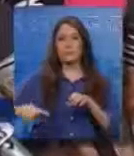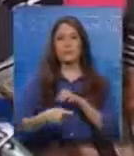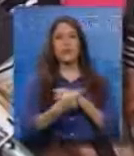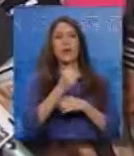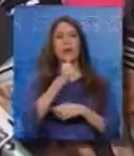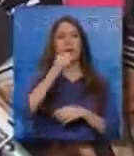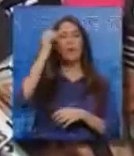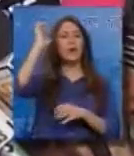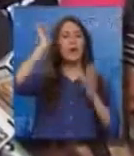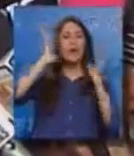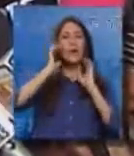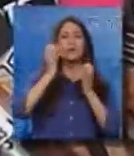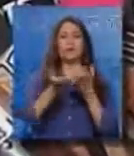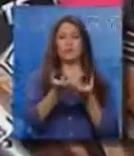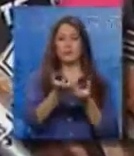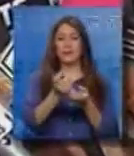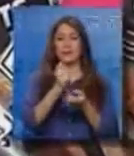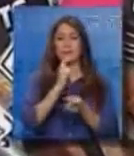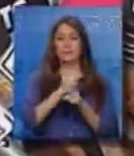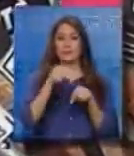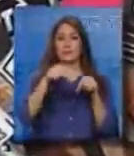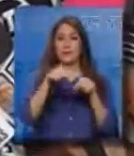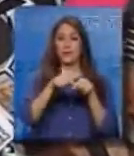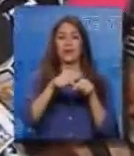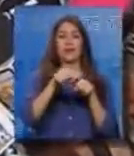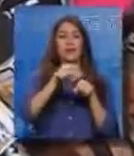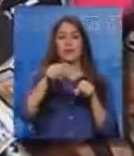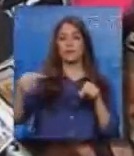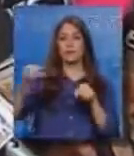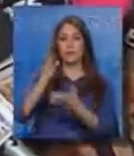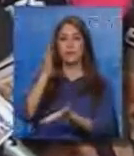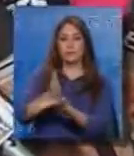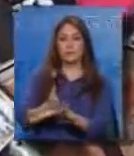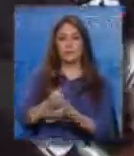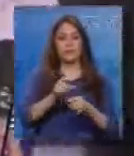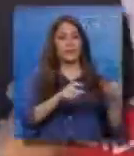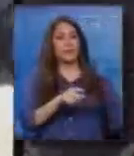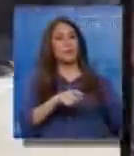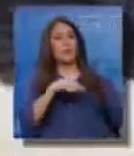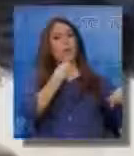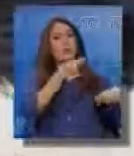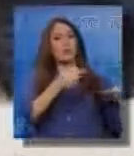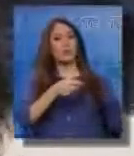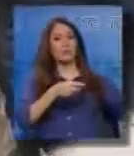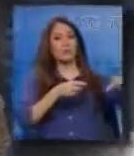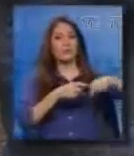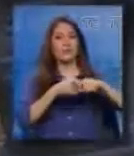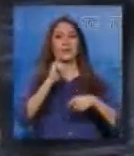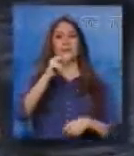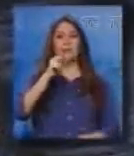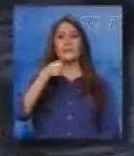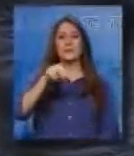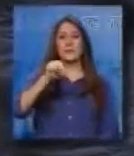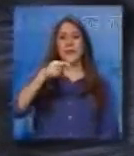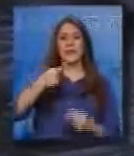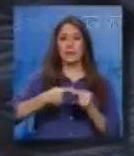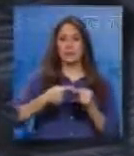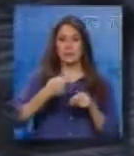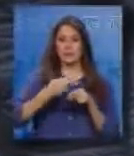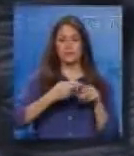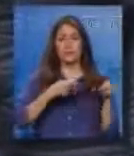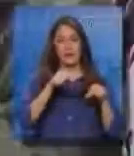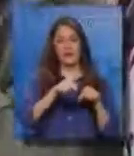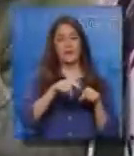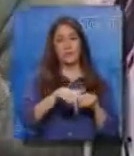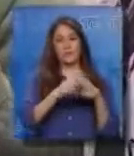las que contamos a través del acueducto Iñaquito, las reservas de agua potable. Sin embargo, el MAGAP, por otro lado, continúa con